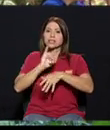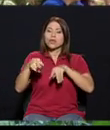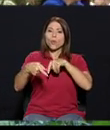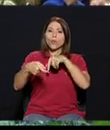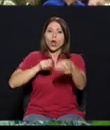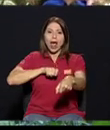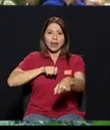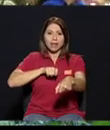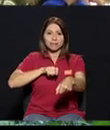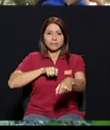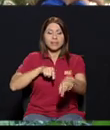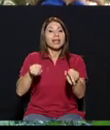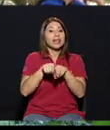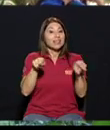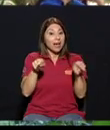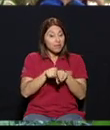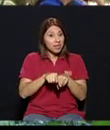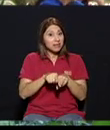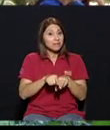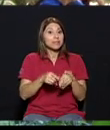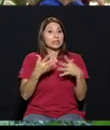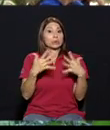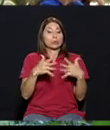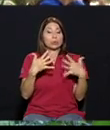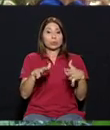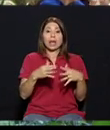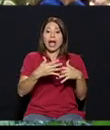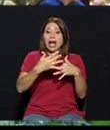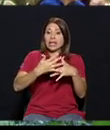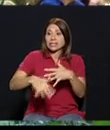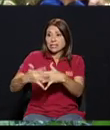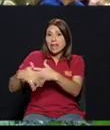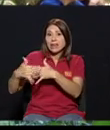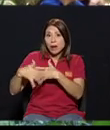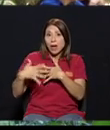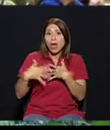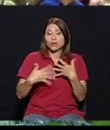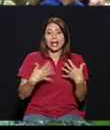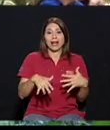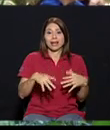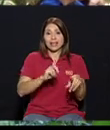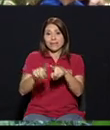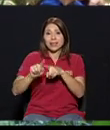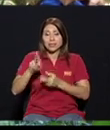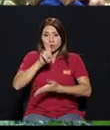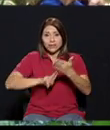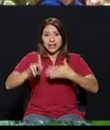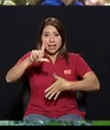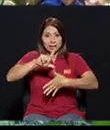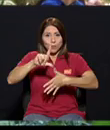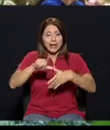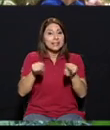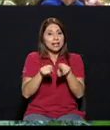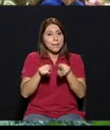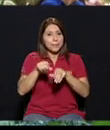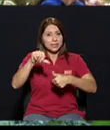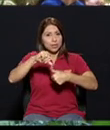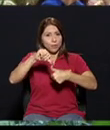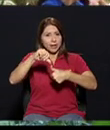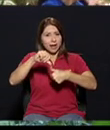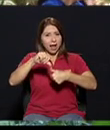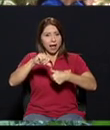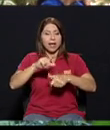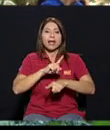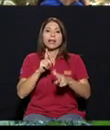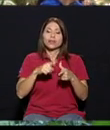violada, y también que se ha derramado sangre en las universidades hermanas latinoamericanas, igualmente en Centroamérica.